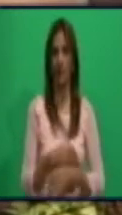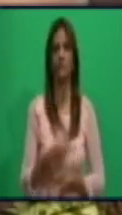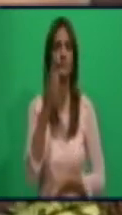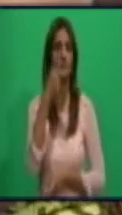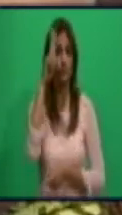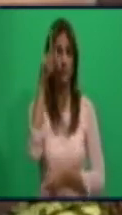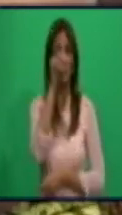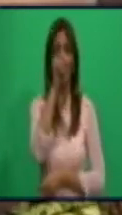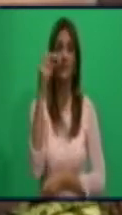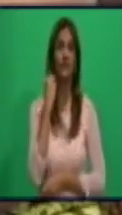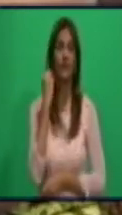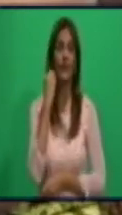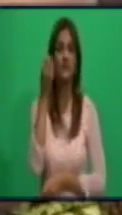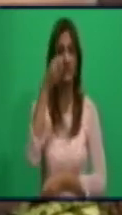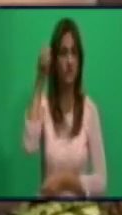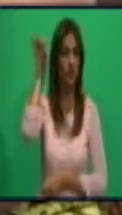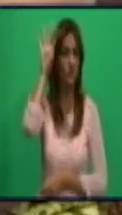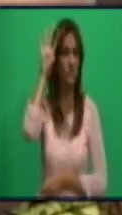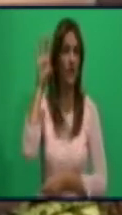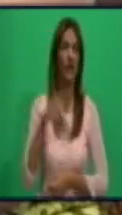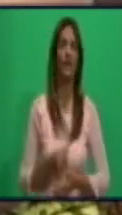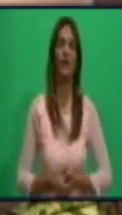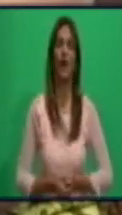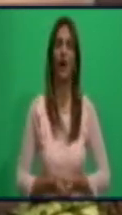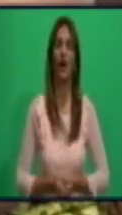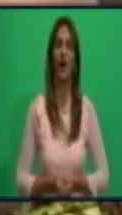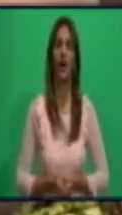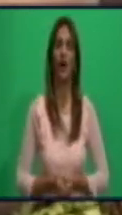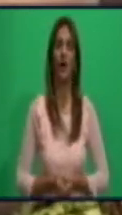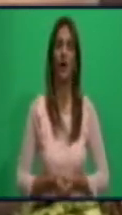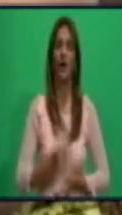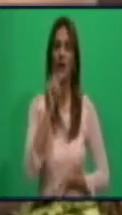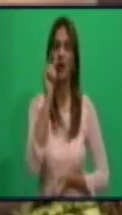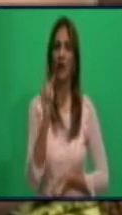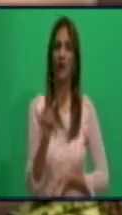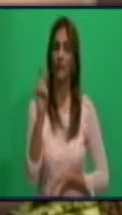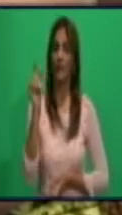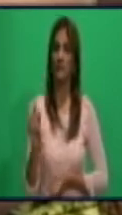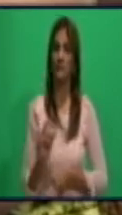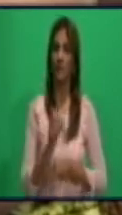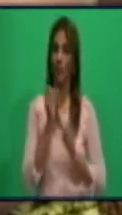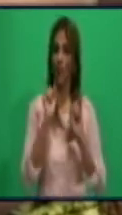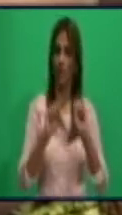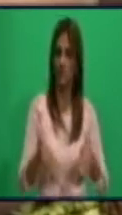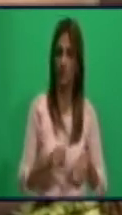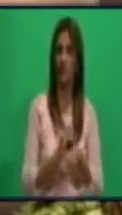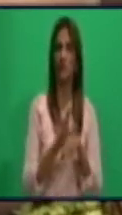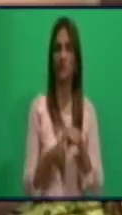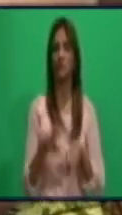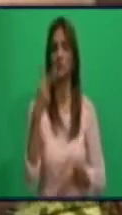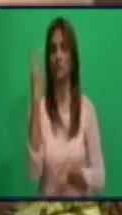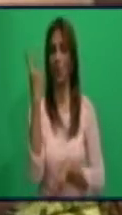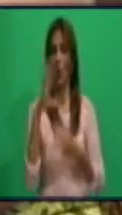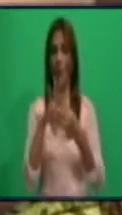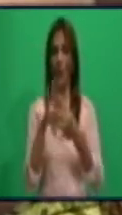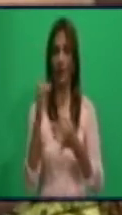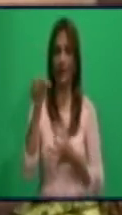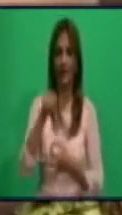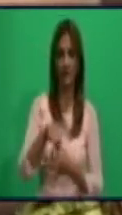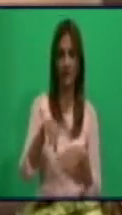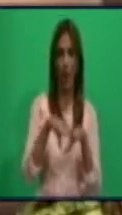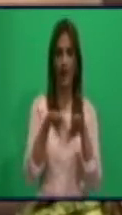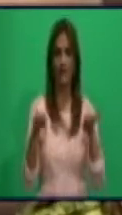Manduley como pacientes sospechosos de alto riesgo, dos en estado crítico, estable,